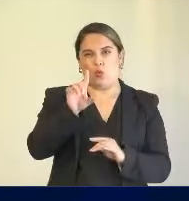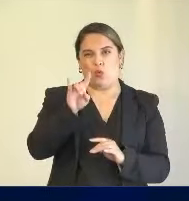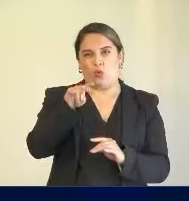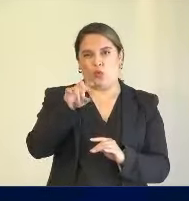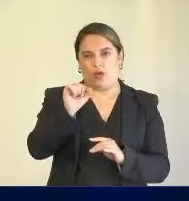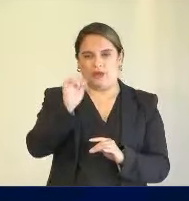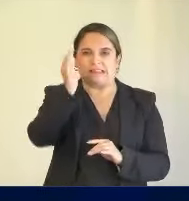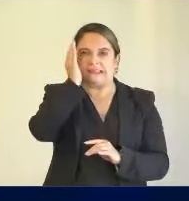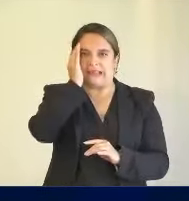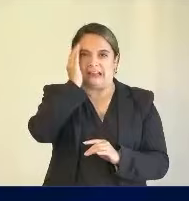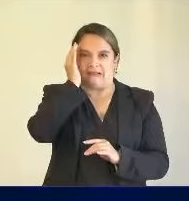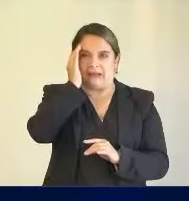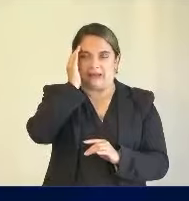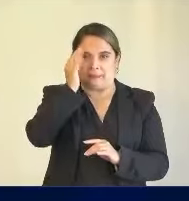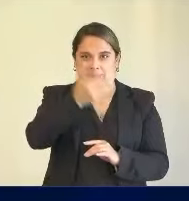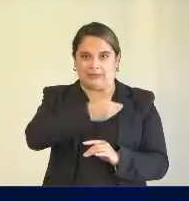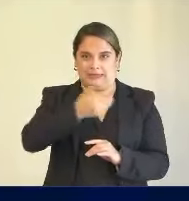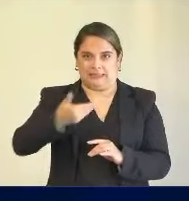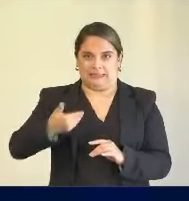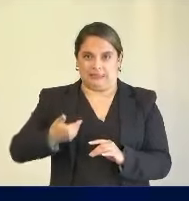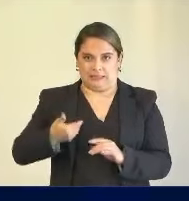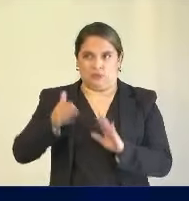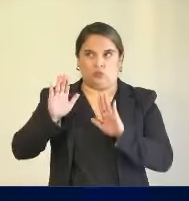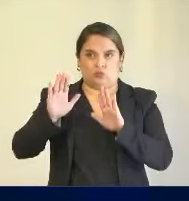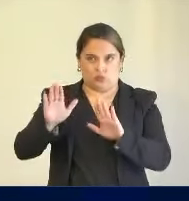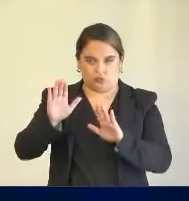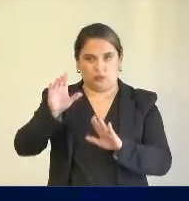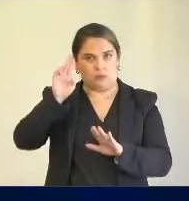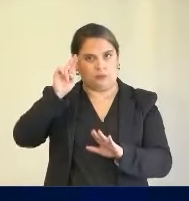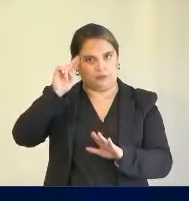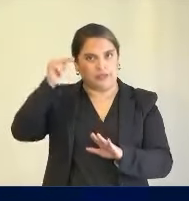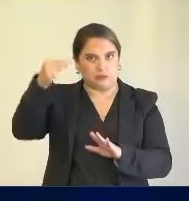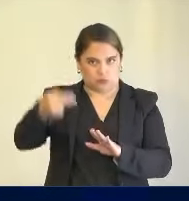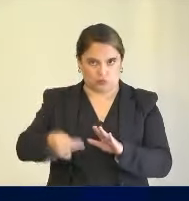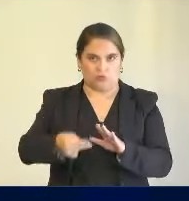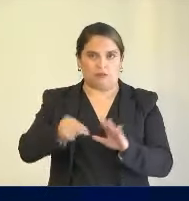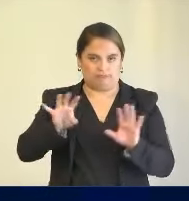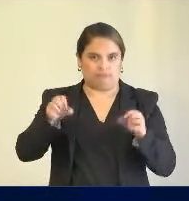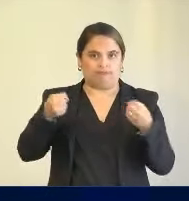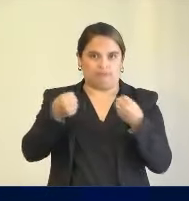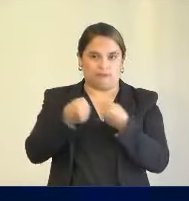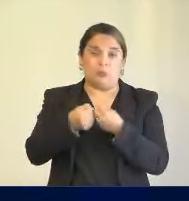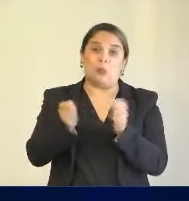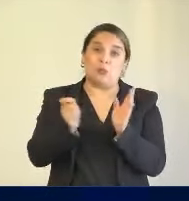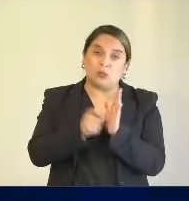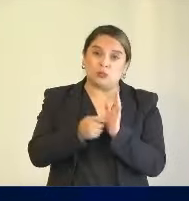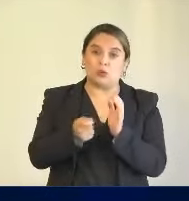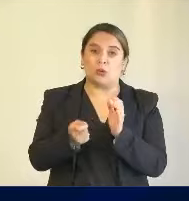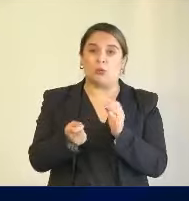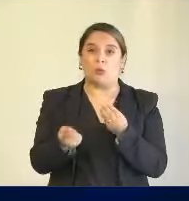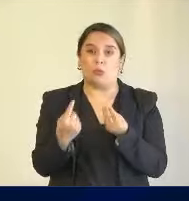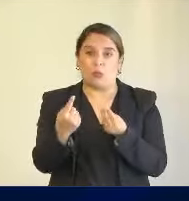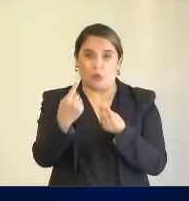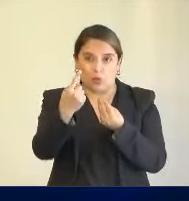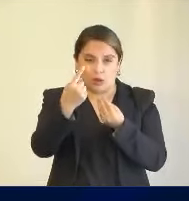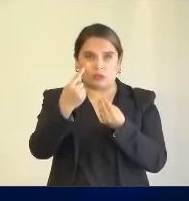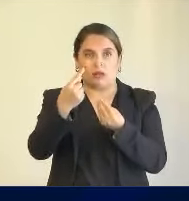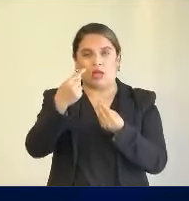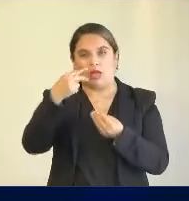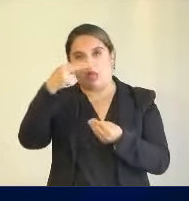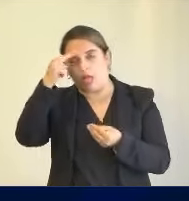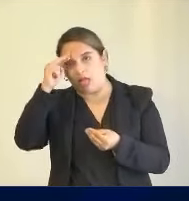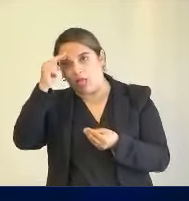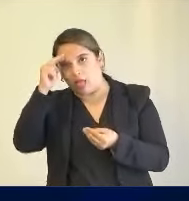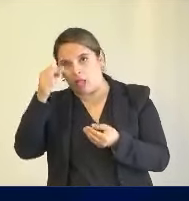del presidente del pacto histórico cosa que nunca ha pasado pero la política colombiana es así se permite especular decir lo que no